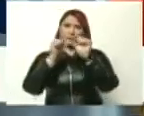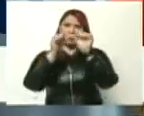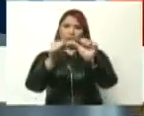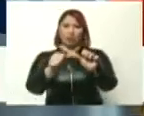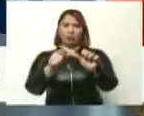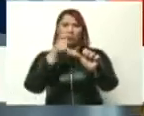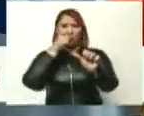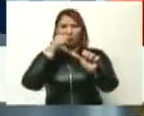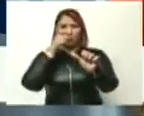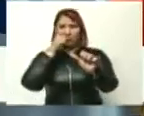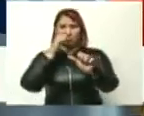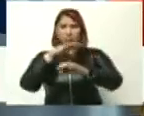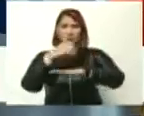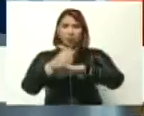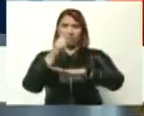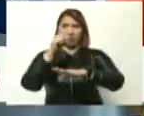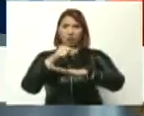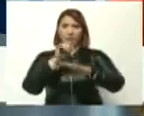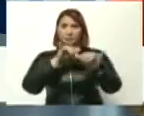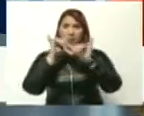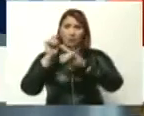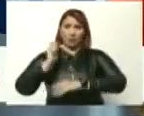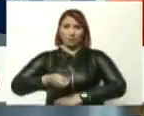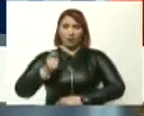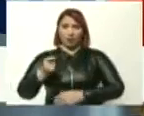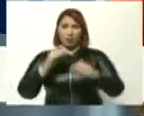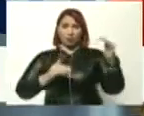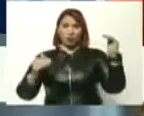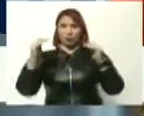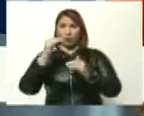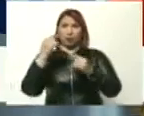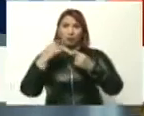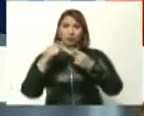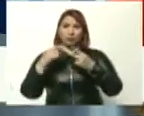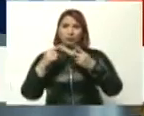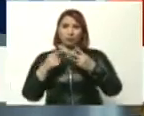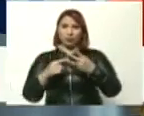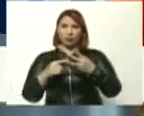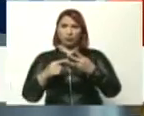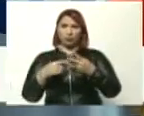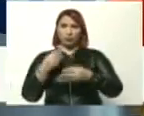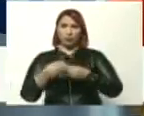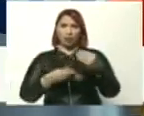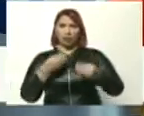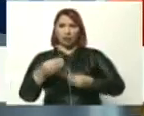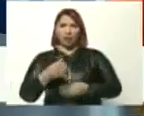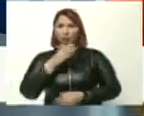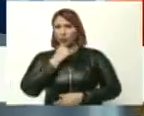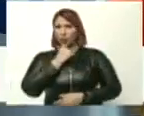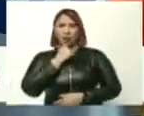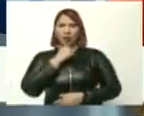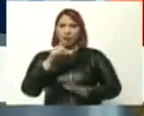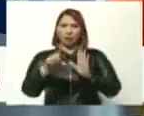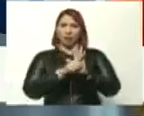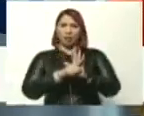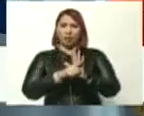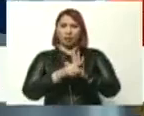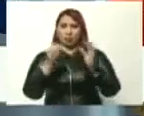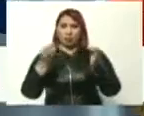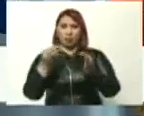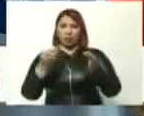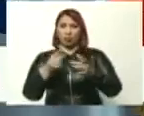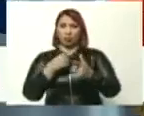de adscripción o por los propios fiscales superiores, etcétera, y cometer ilícitos de seguro. Por lo tanto,